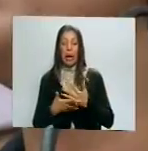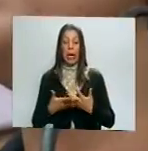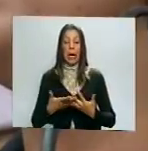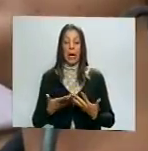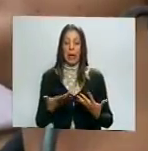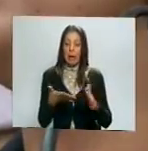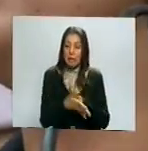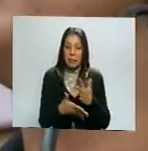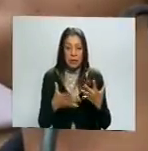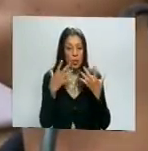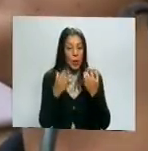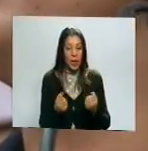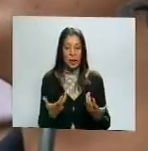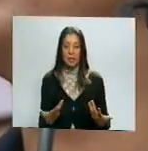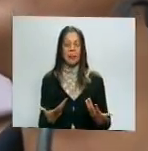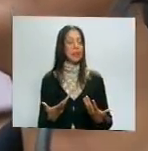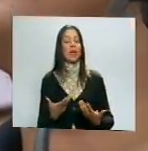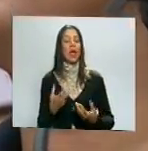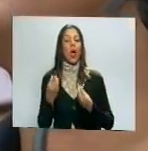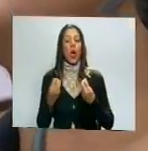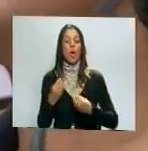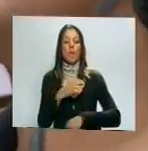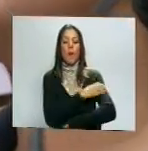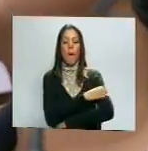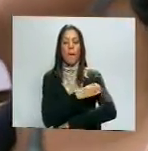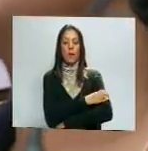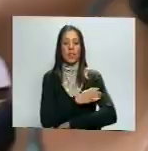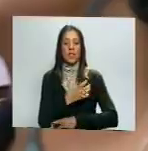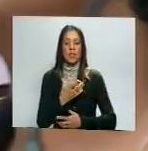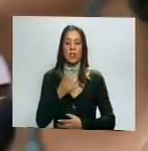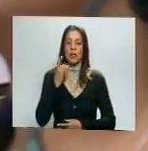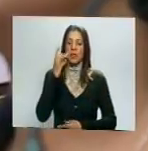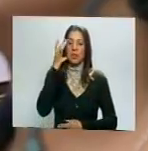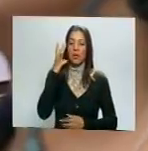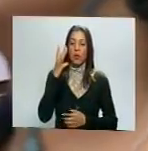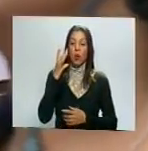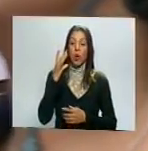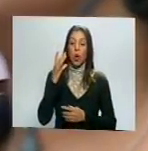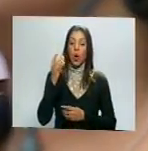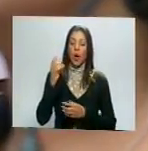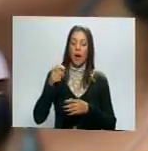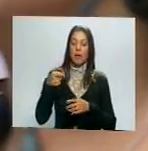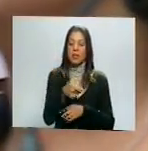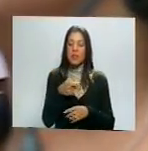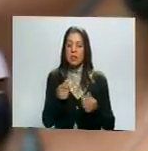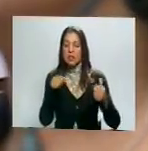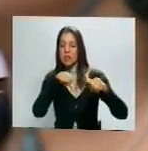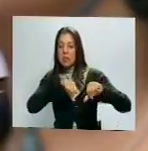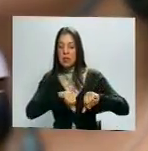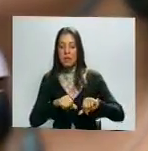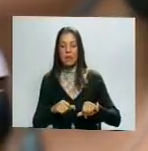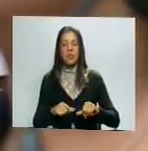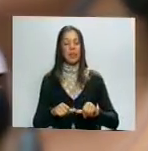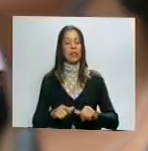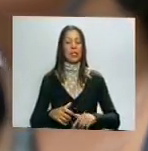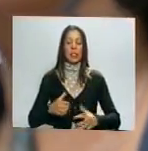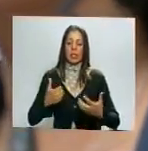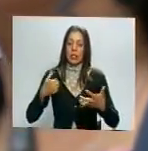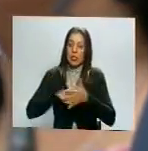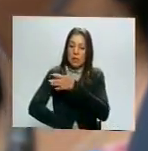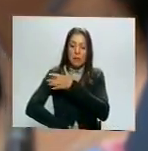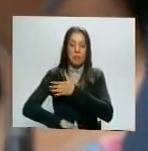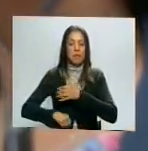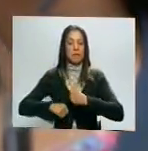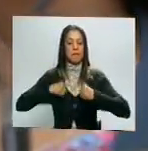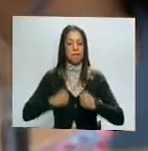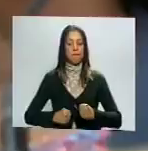estas agresiones y con estas medidas contra la economía venezolana vamos a poder tumbar al